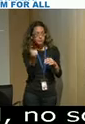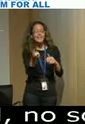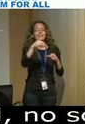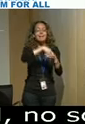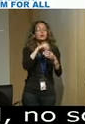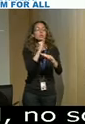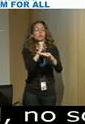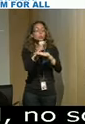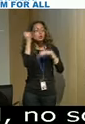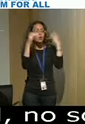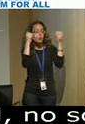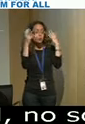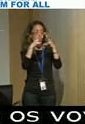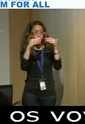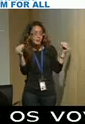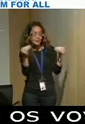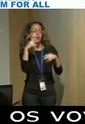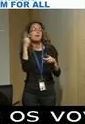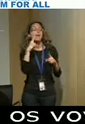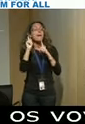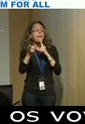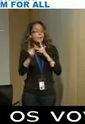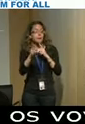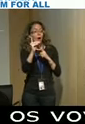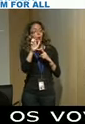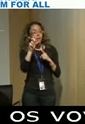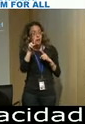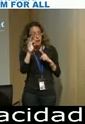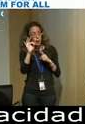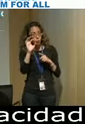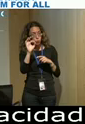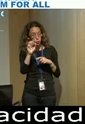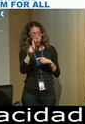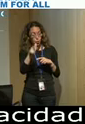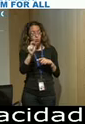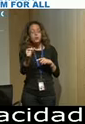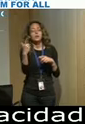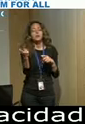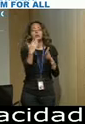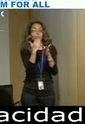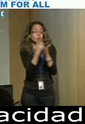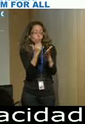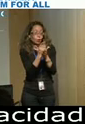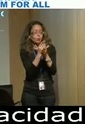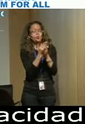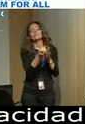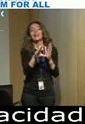de Ocio de la Universidad de Deusto en Bilbao, que para el que no sabe dónde está Bilbao, aunque lo dudo, está en Vizcaya, en el País